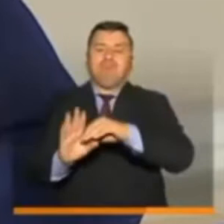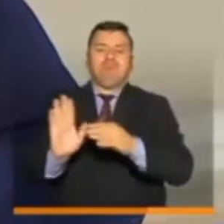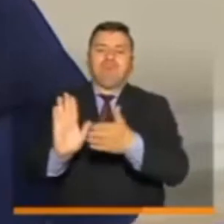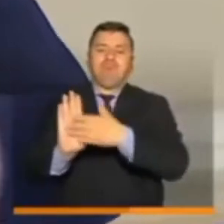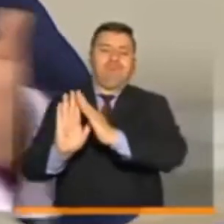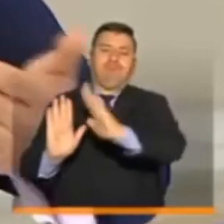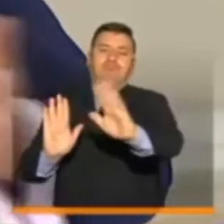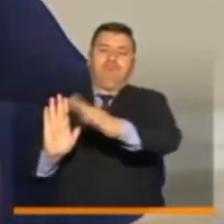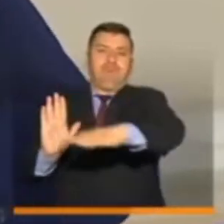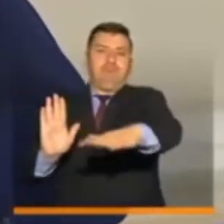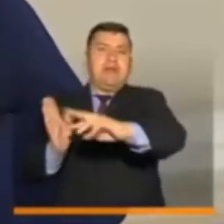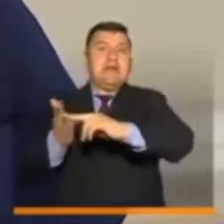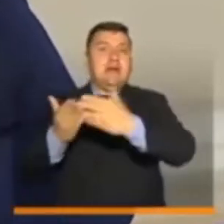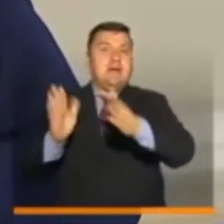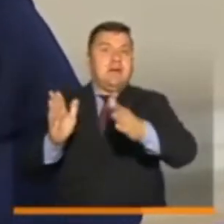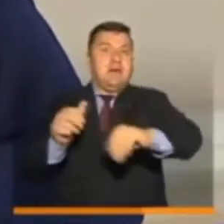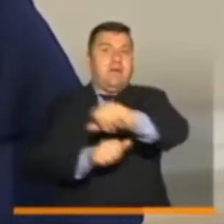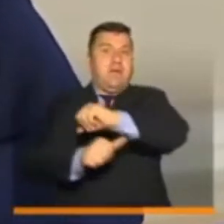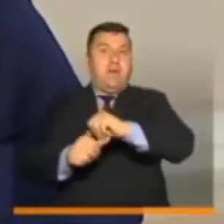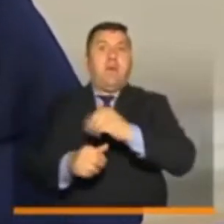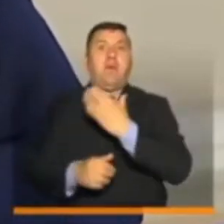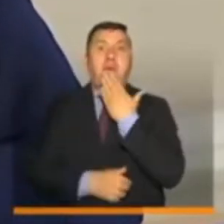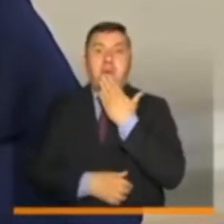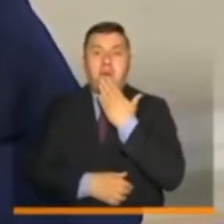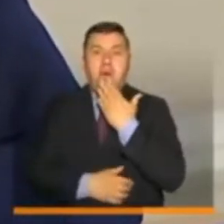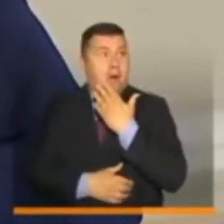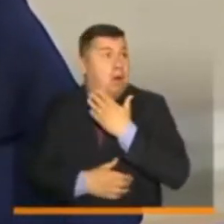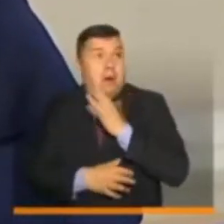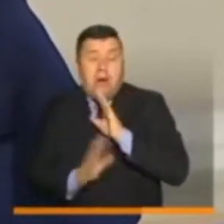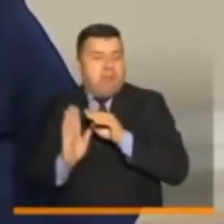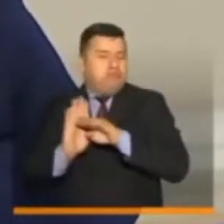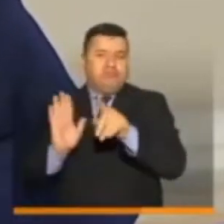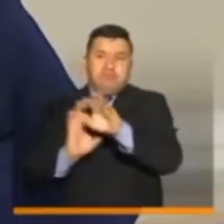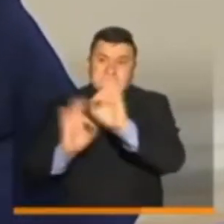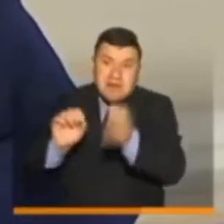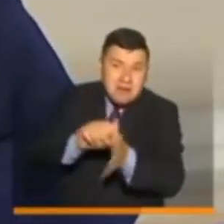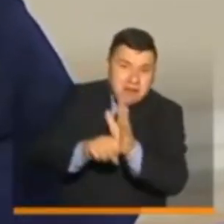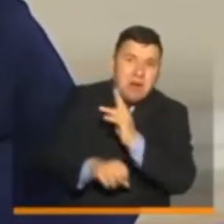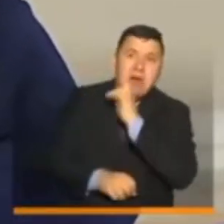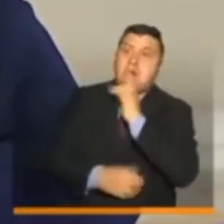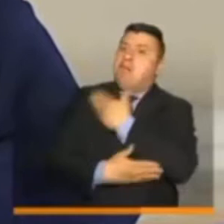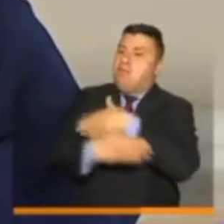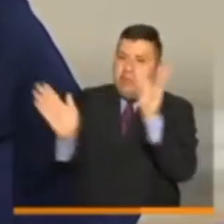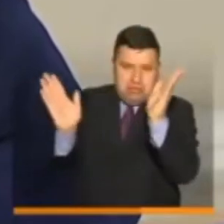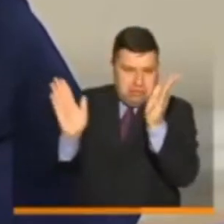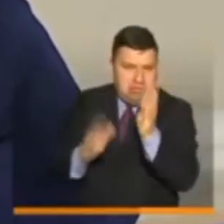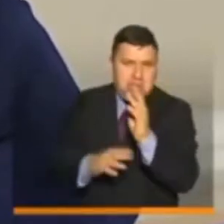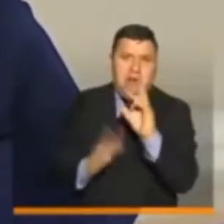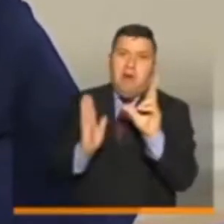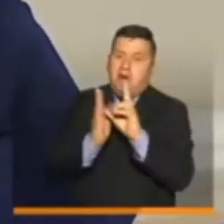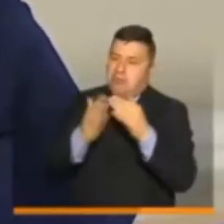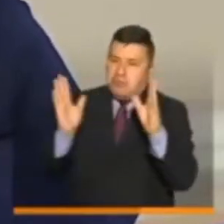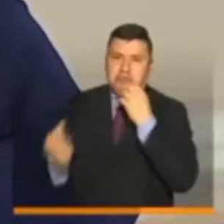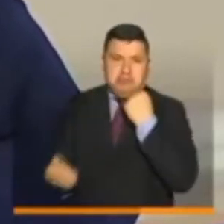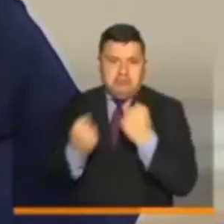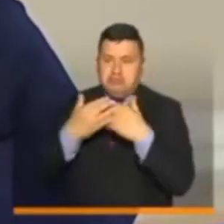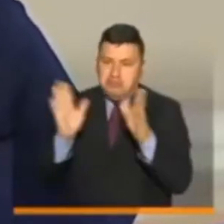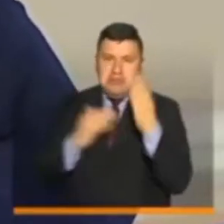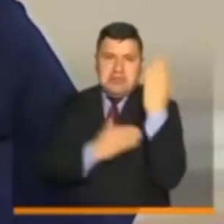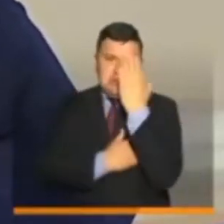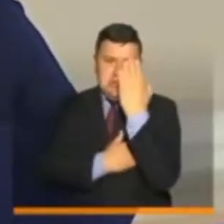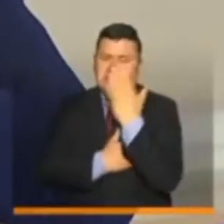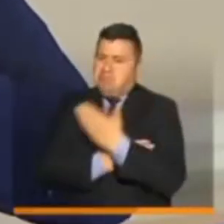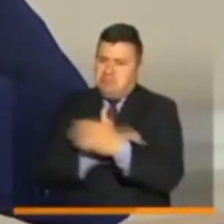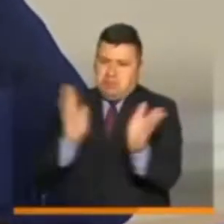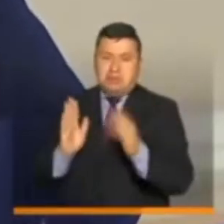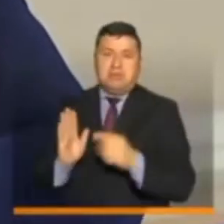con ello se permitiría la apertura a gran cantidad de sectores de la economía, incluyendo restaurantes a la mesa, hoteles, gimnasios, cines,